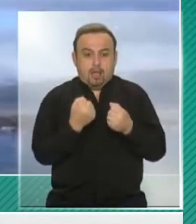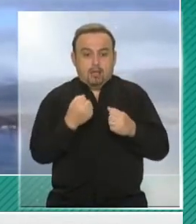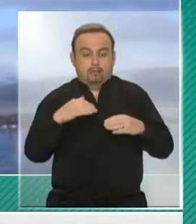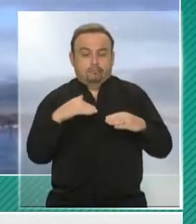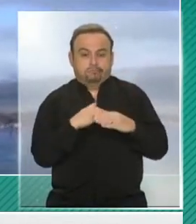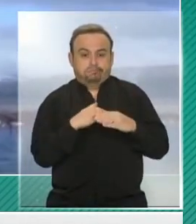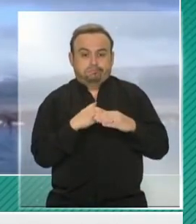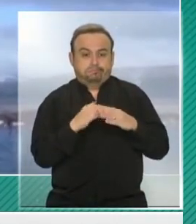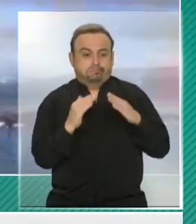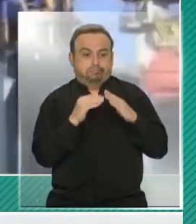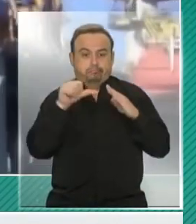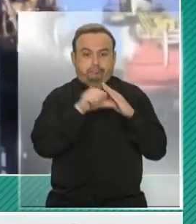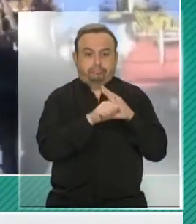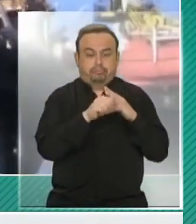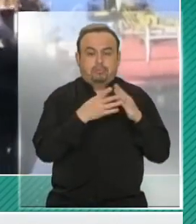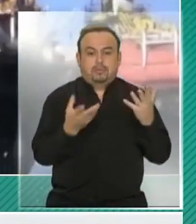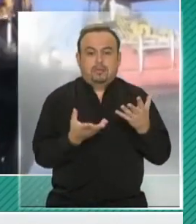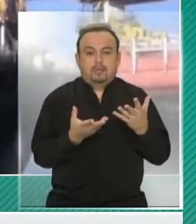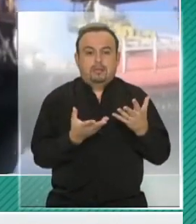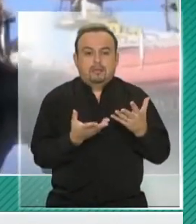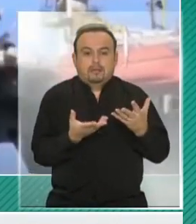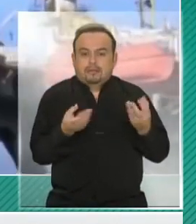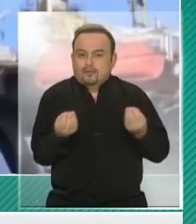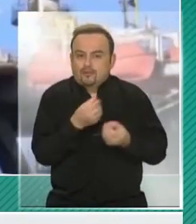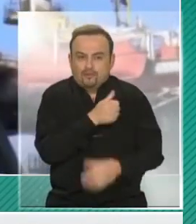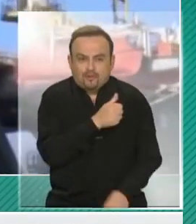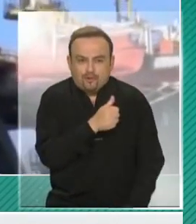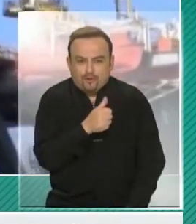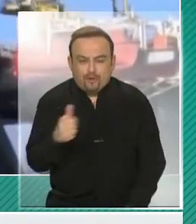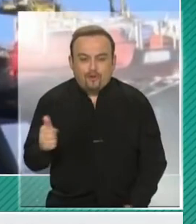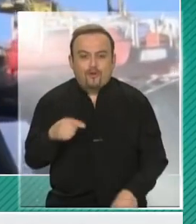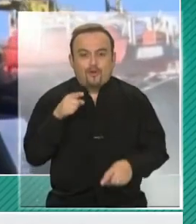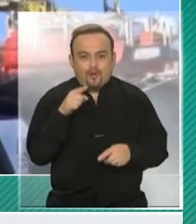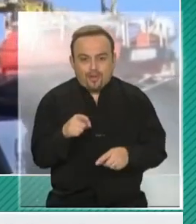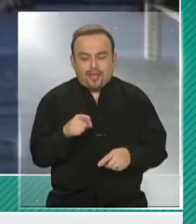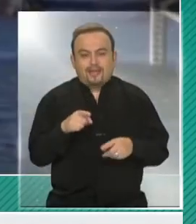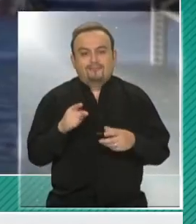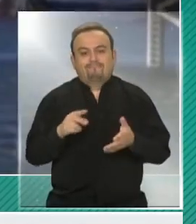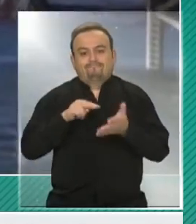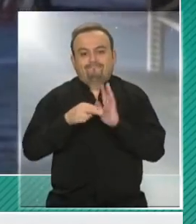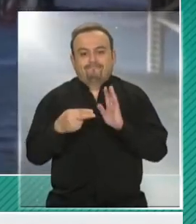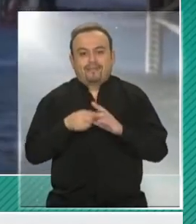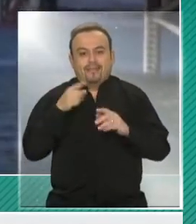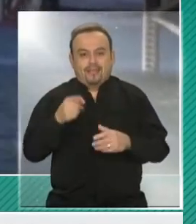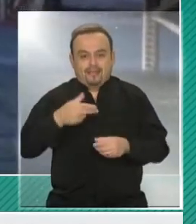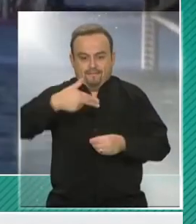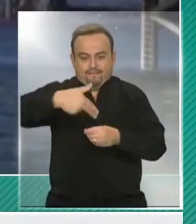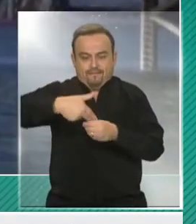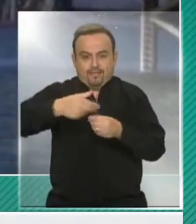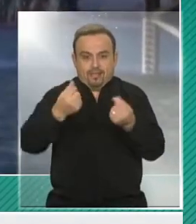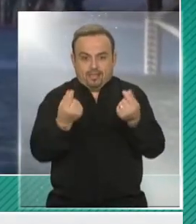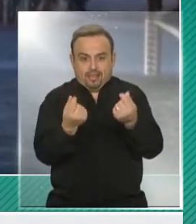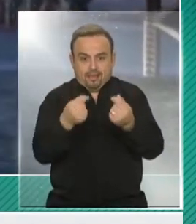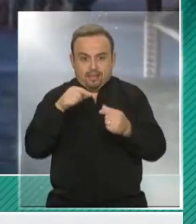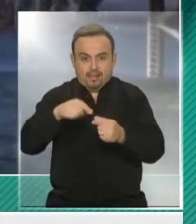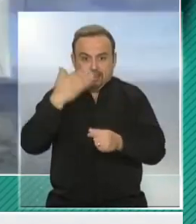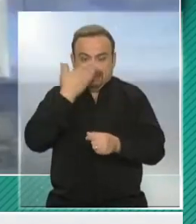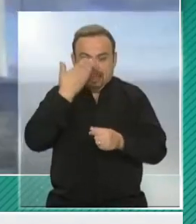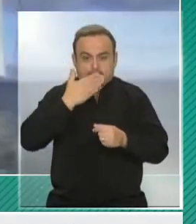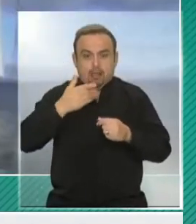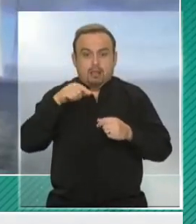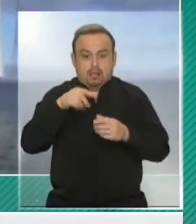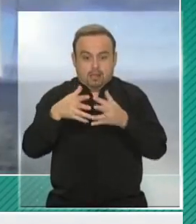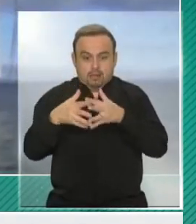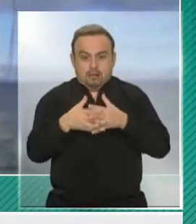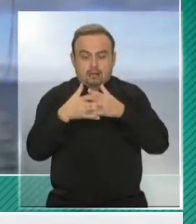en eeuu prácticamente estacionados y todos esos factores entonces han hecho que el precio del petróleo estadounidense